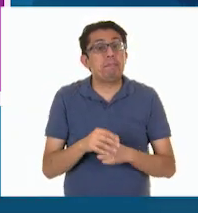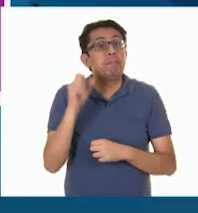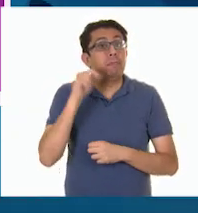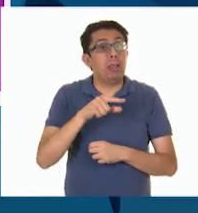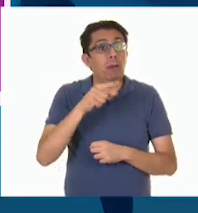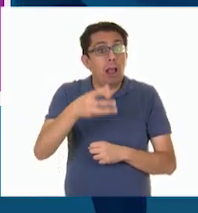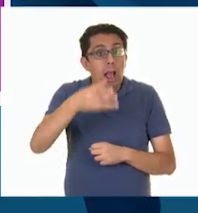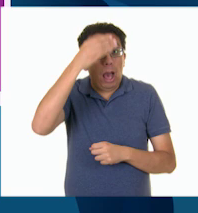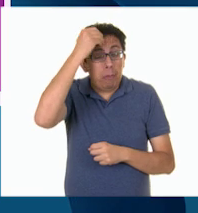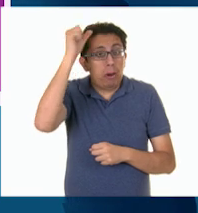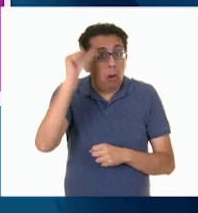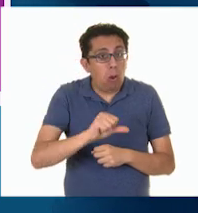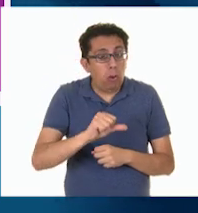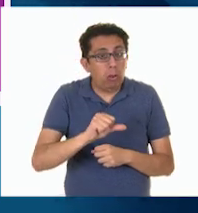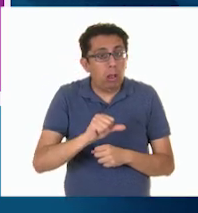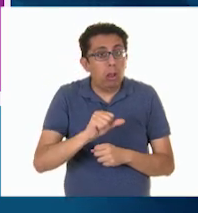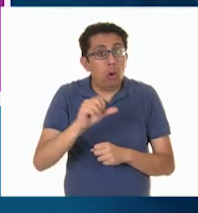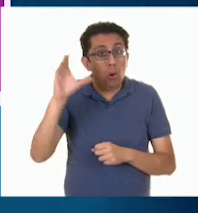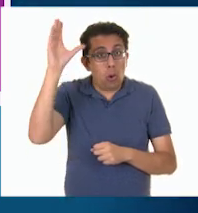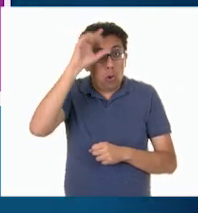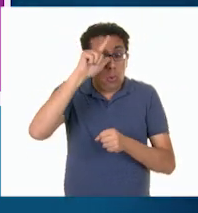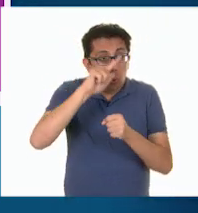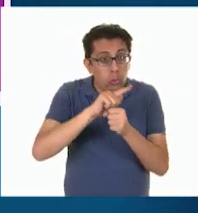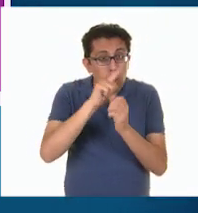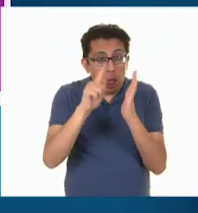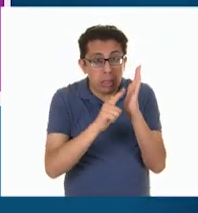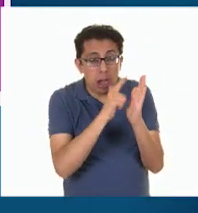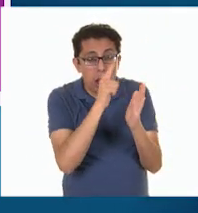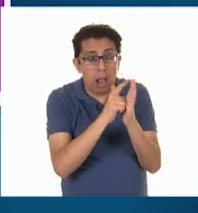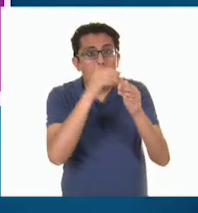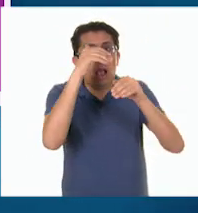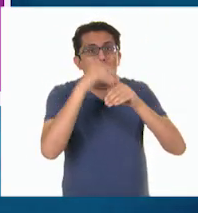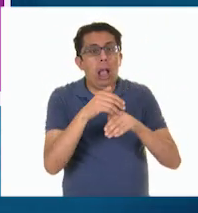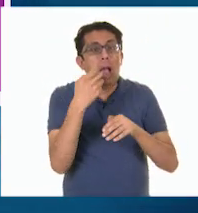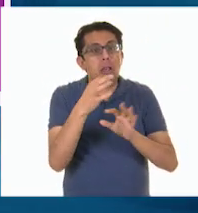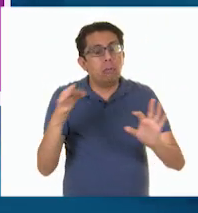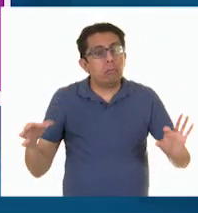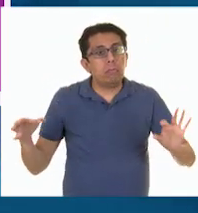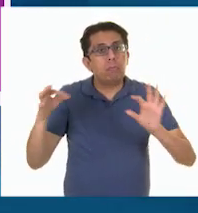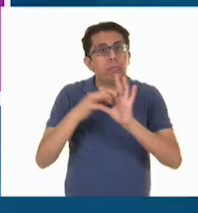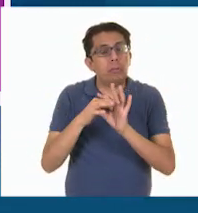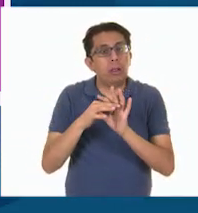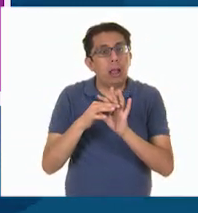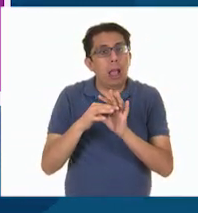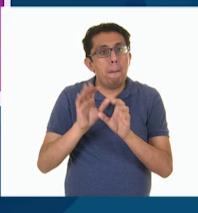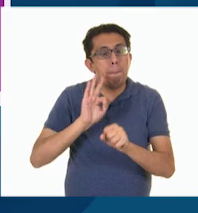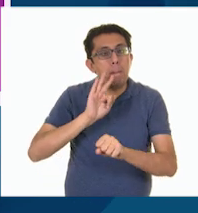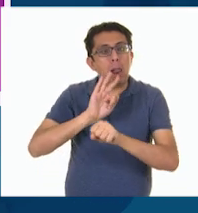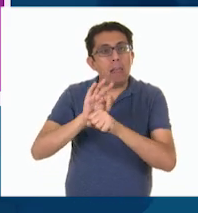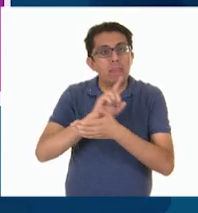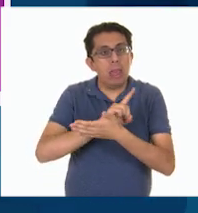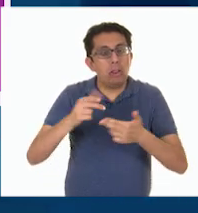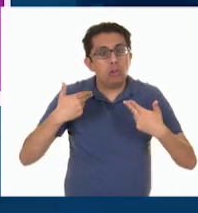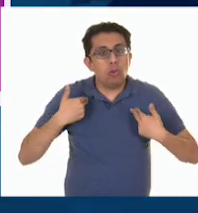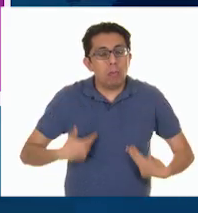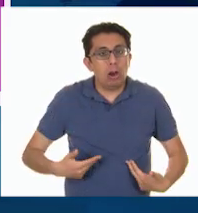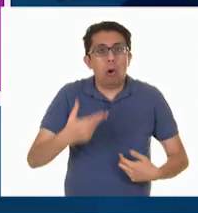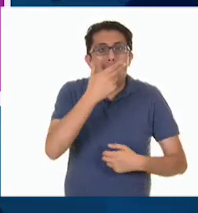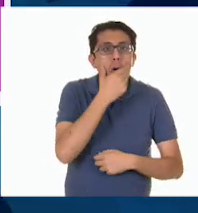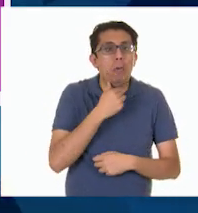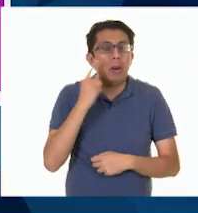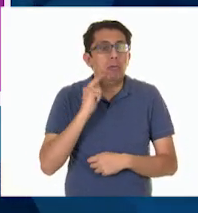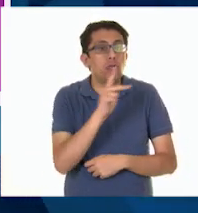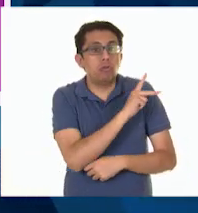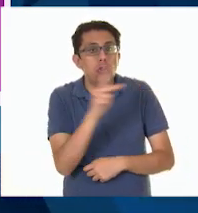También aprendimos que la cultura de la legalidad se apoya en la defensa de los derechos humanos de todas y todos, pues las leyes y normas